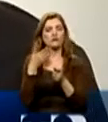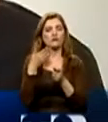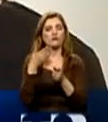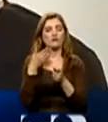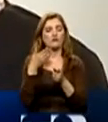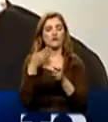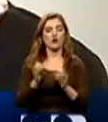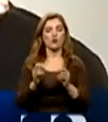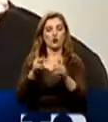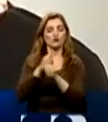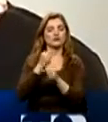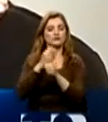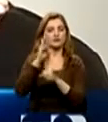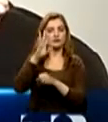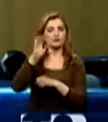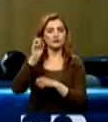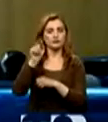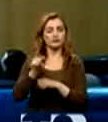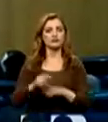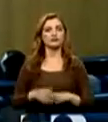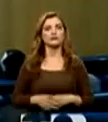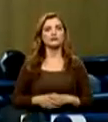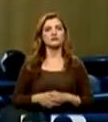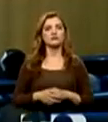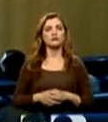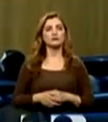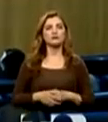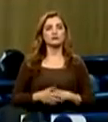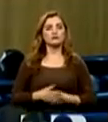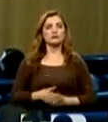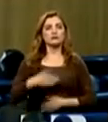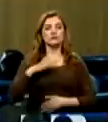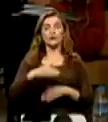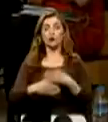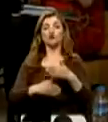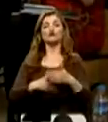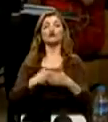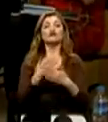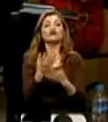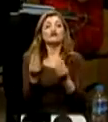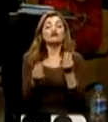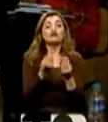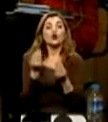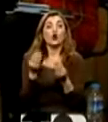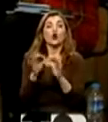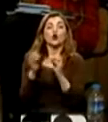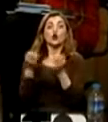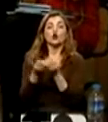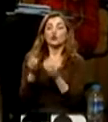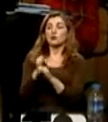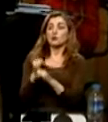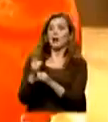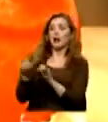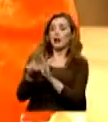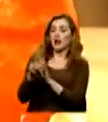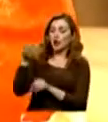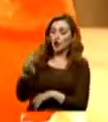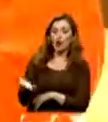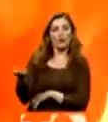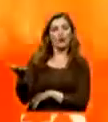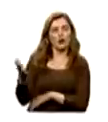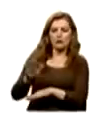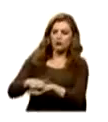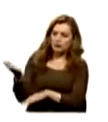empleo? Son apenas 60 mil. El siguiente paso será el llamado a los organismos encargados de hacer cumplir la ley y crear nuevas